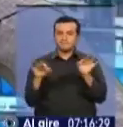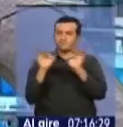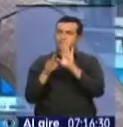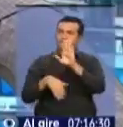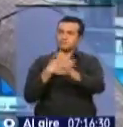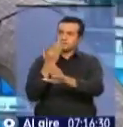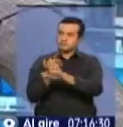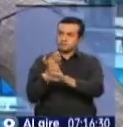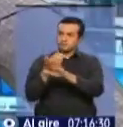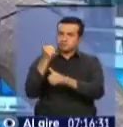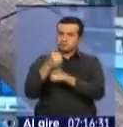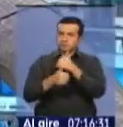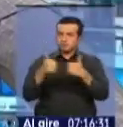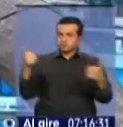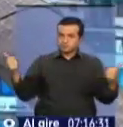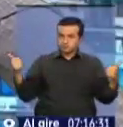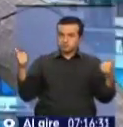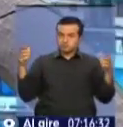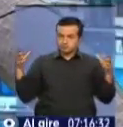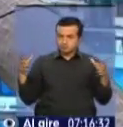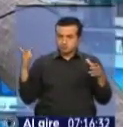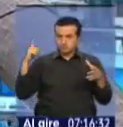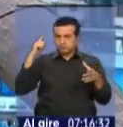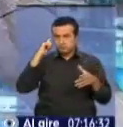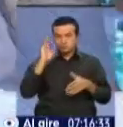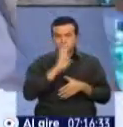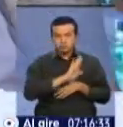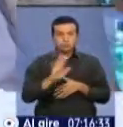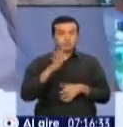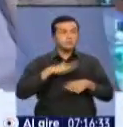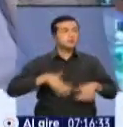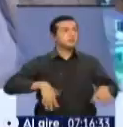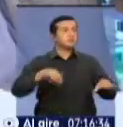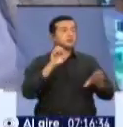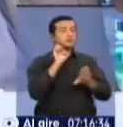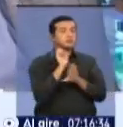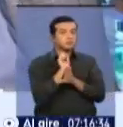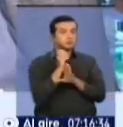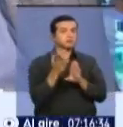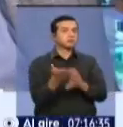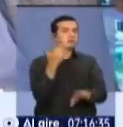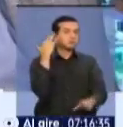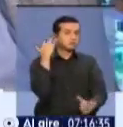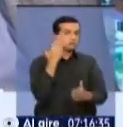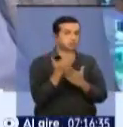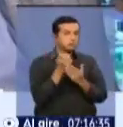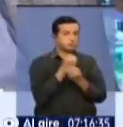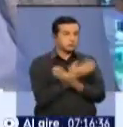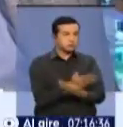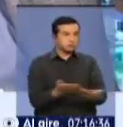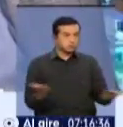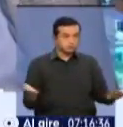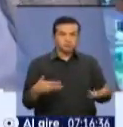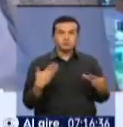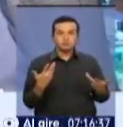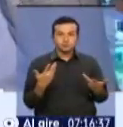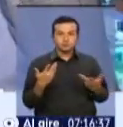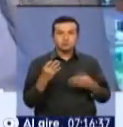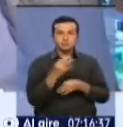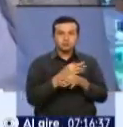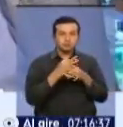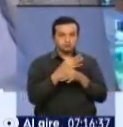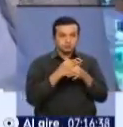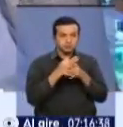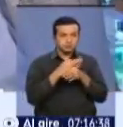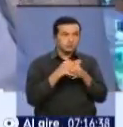los candidatos para los órganos de control del Estado. En el Ecuador históricamente se ha hablado de la cooptación de las funciones y